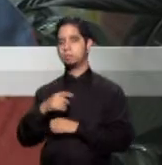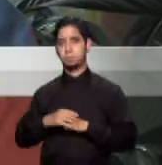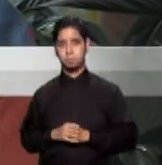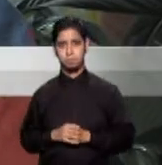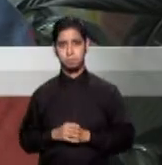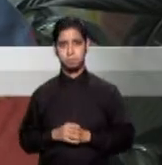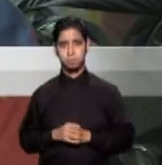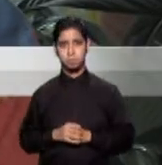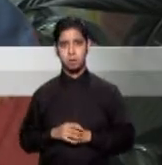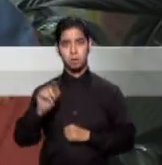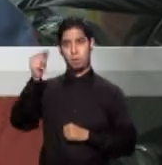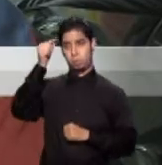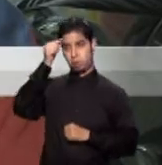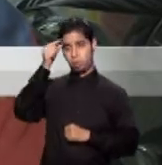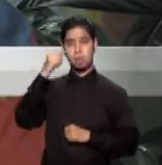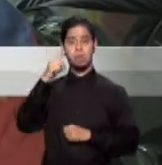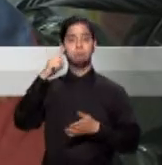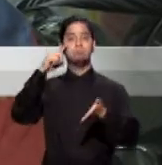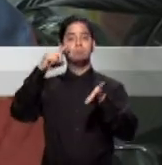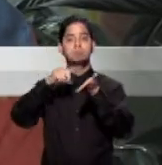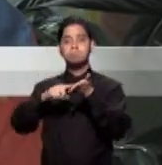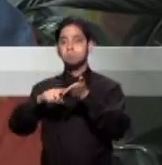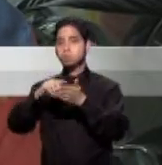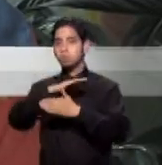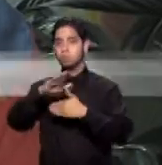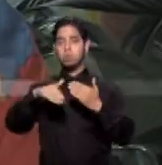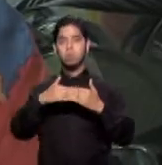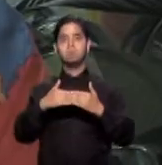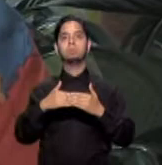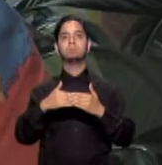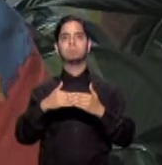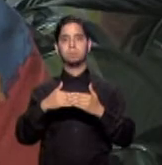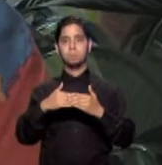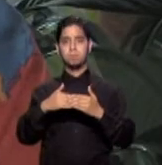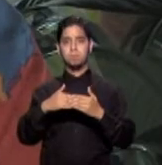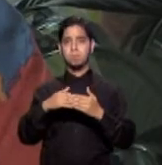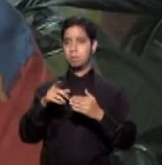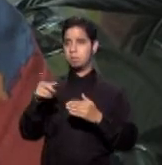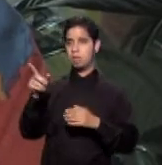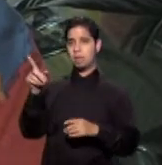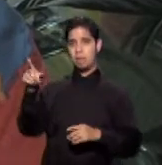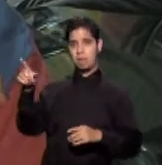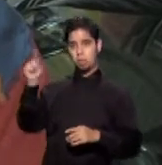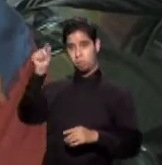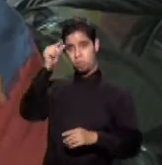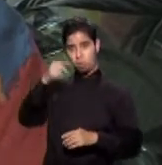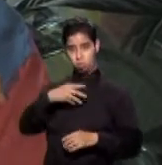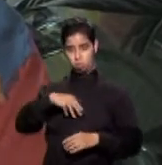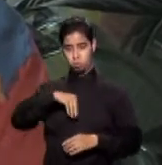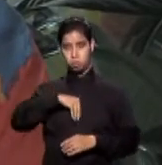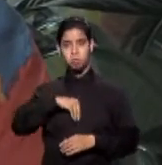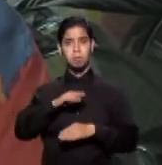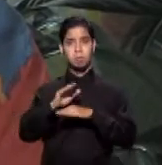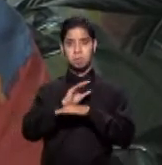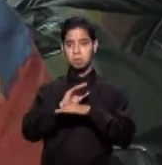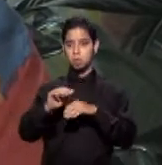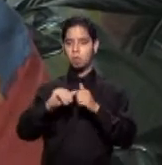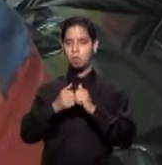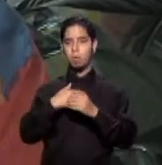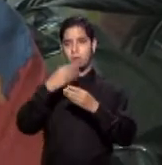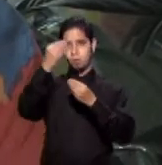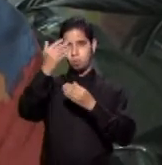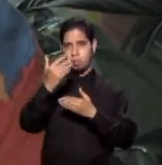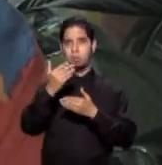ser el dueño de ese programa, de que como ustedes, como el dueño de ese negocio, me va a estar a mí notificando